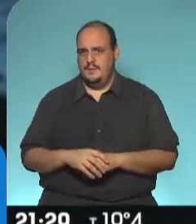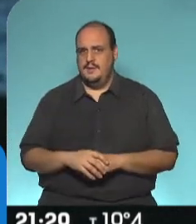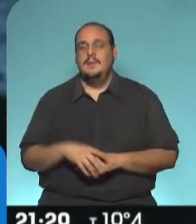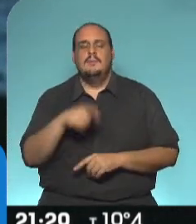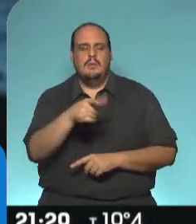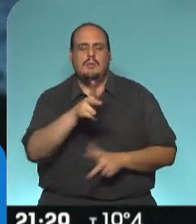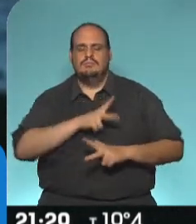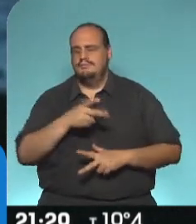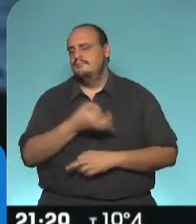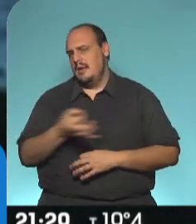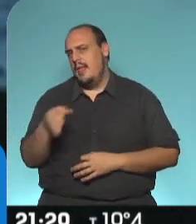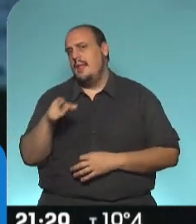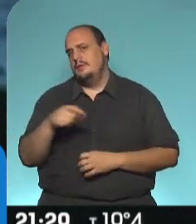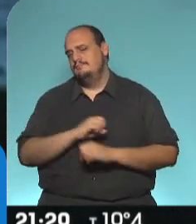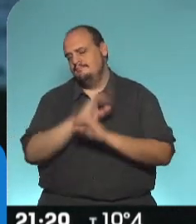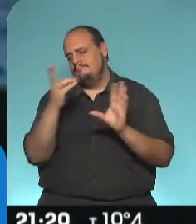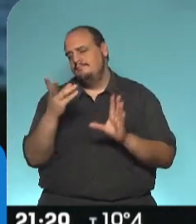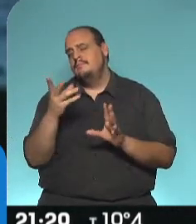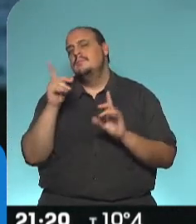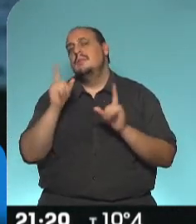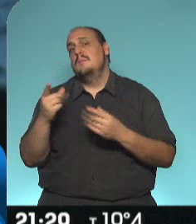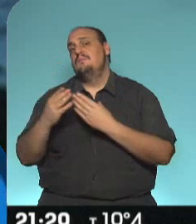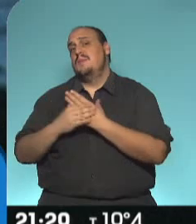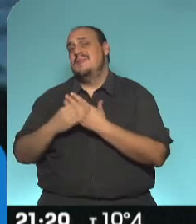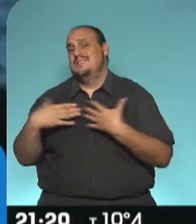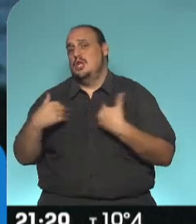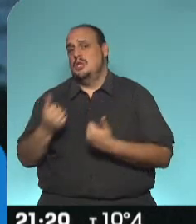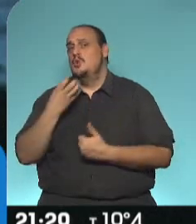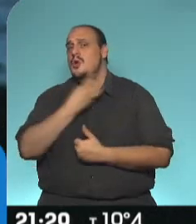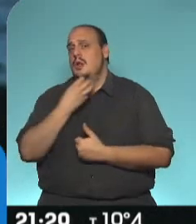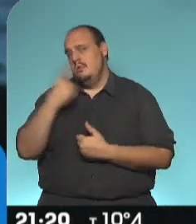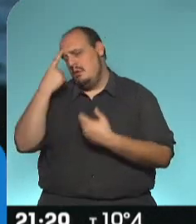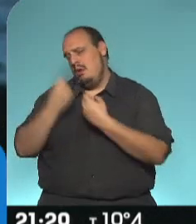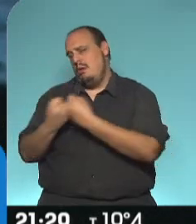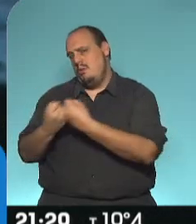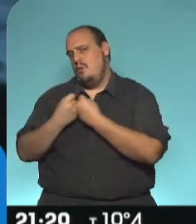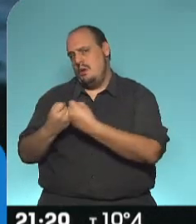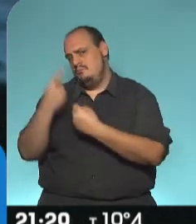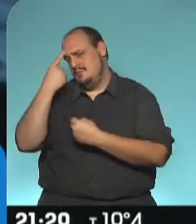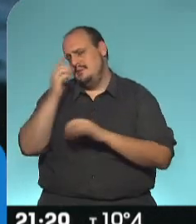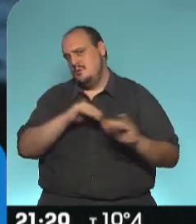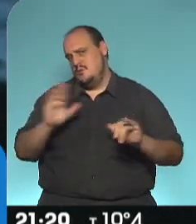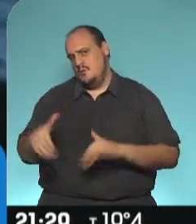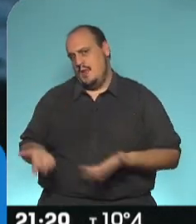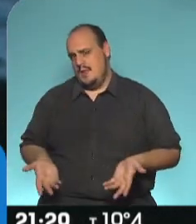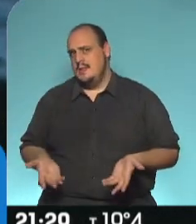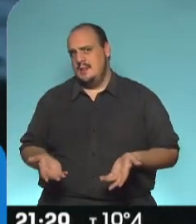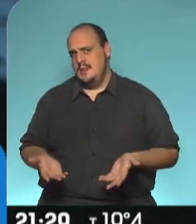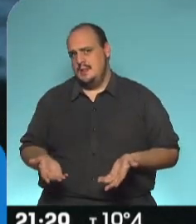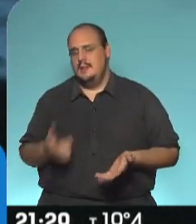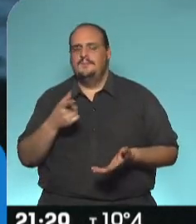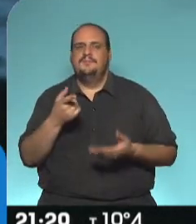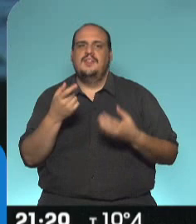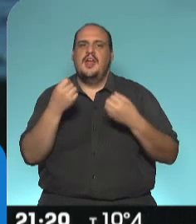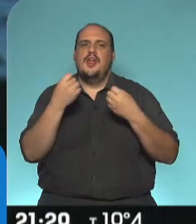está bien lo que marcase lógico y sé que también que el ministro de salud ginés gonzález garcía lo piensa de una manera no es lo mismo desde ya lo que tiene que ver con